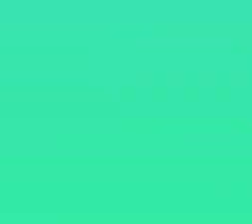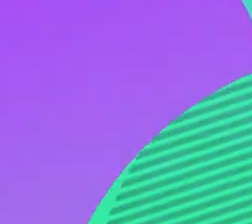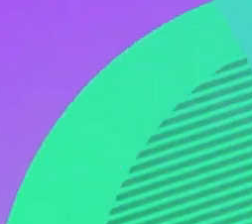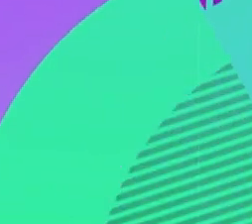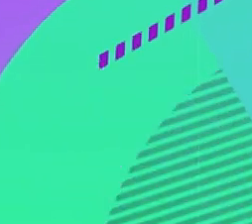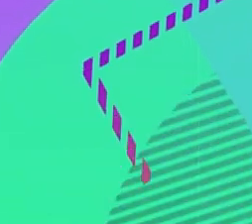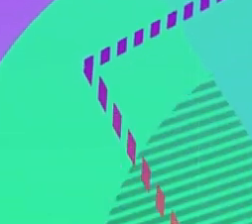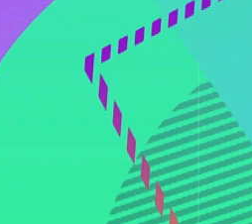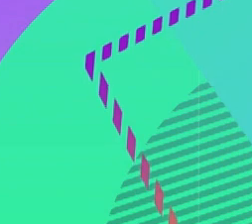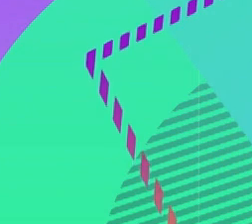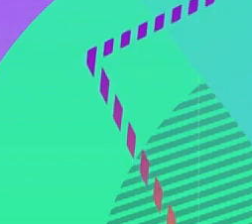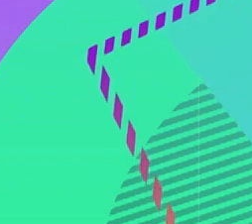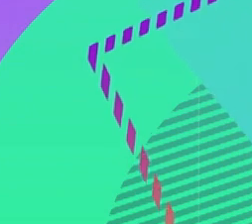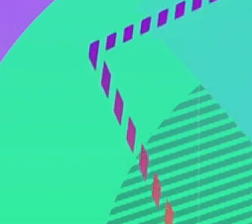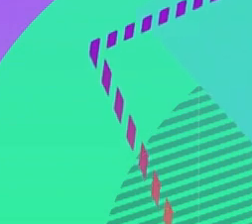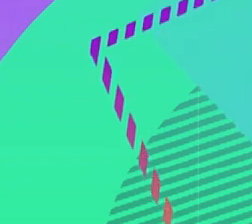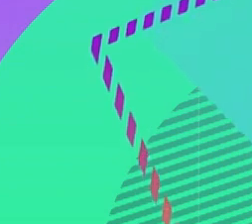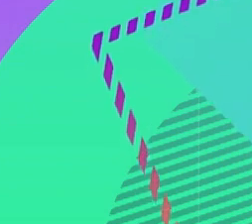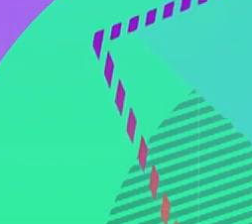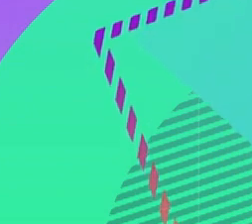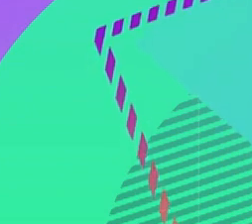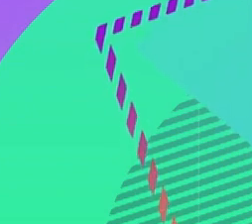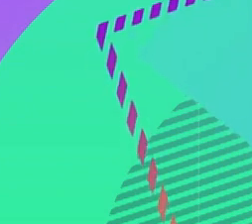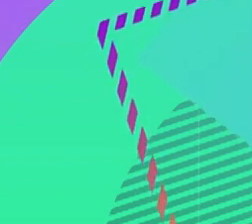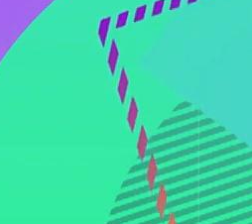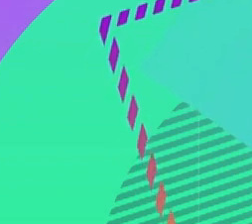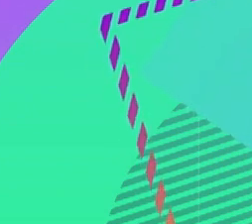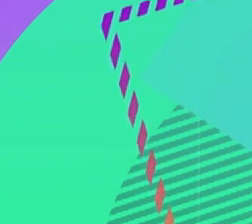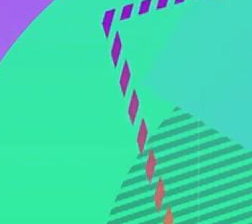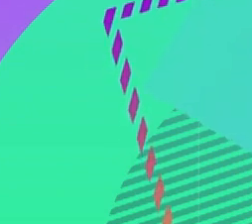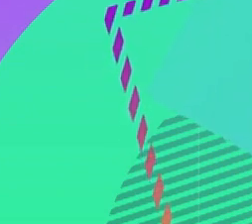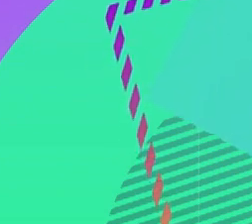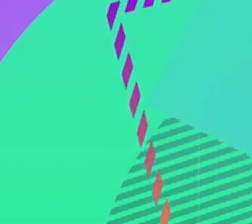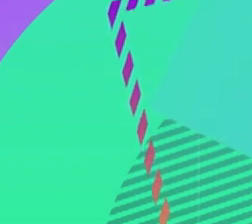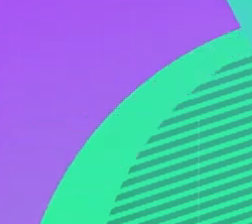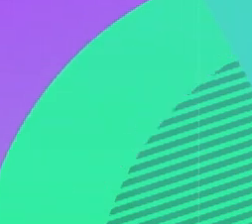más Qué quiere decir digital